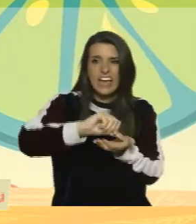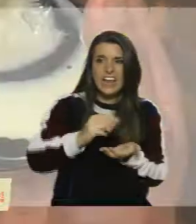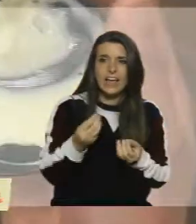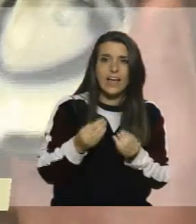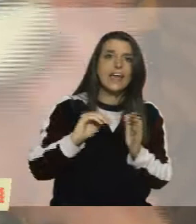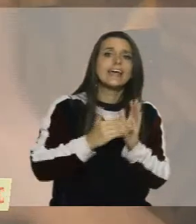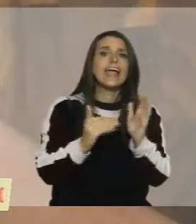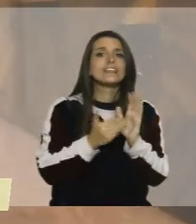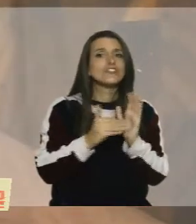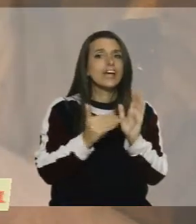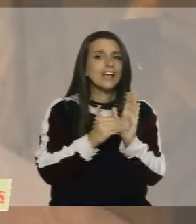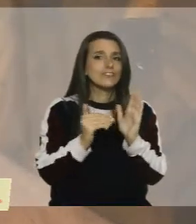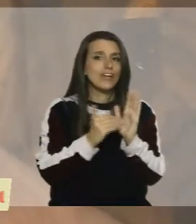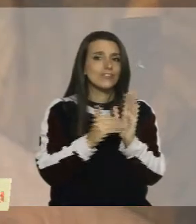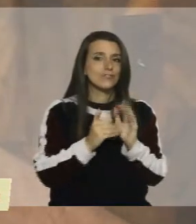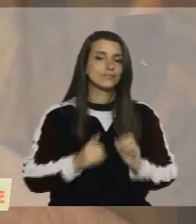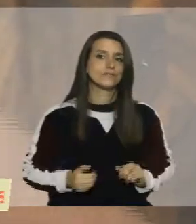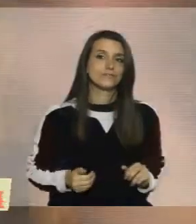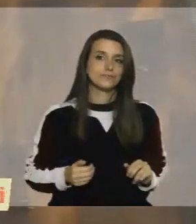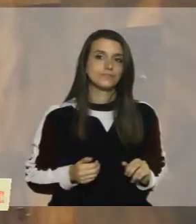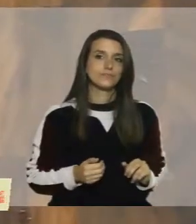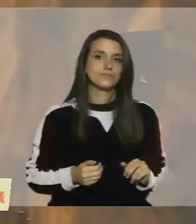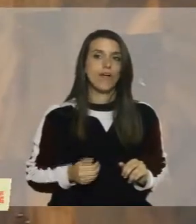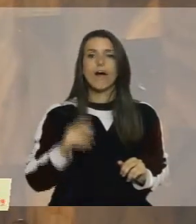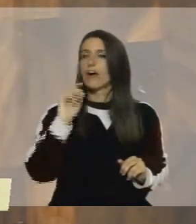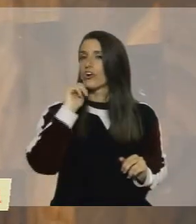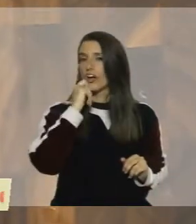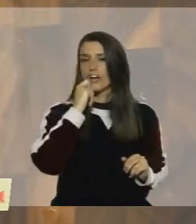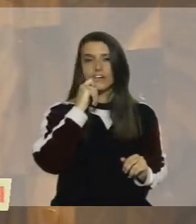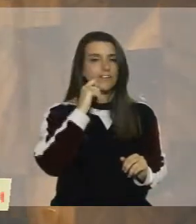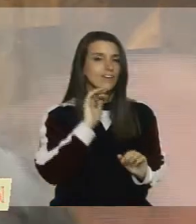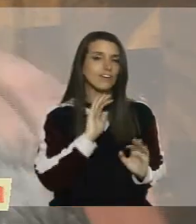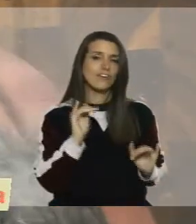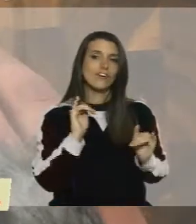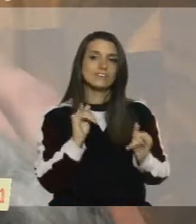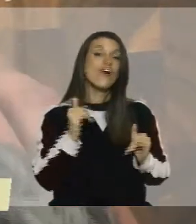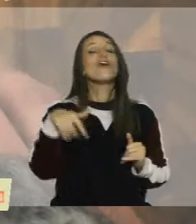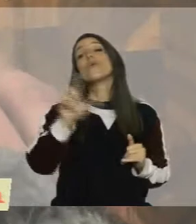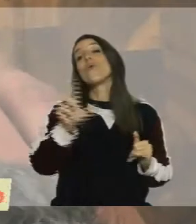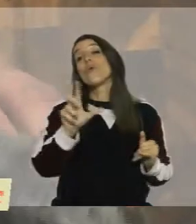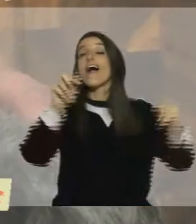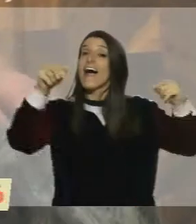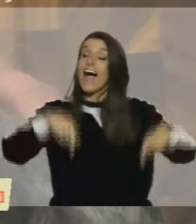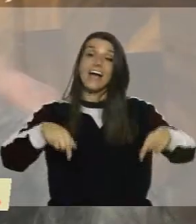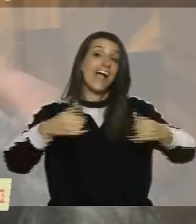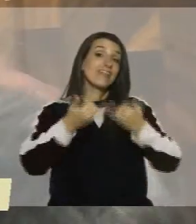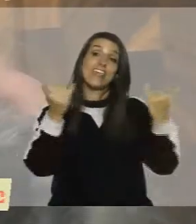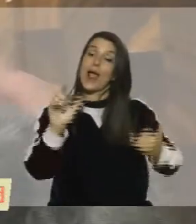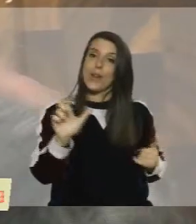queso crema? Queso crema. Bien. Mirá qué rico. Lunes divertido, ¿eh? Es lunes. Acá, por